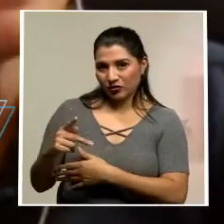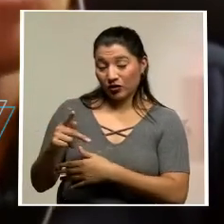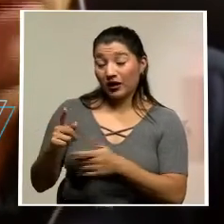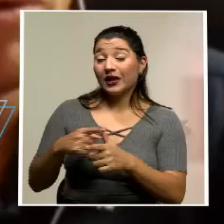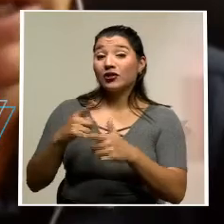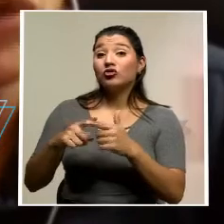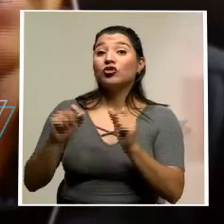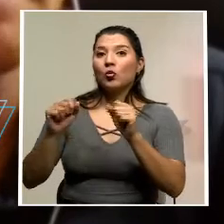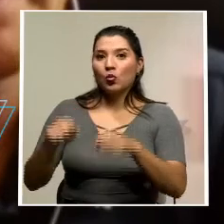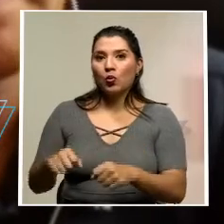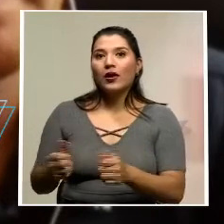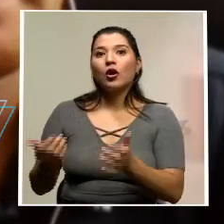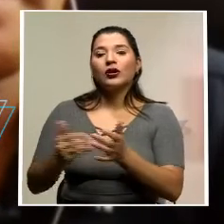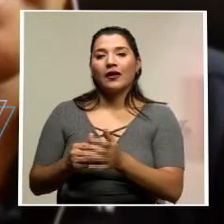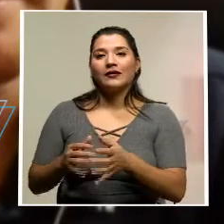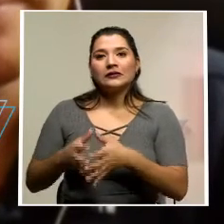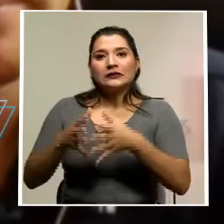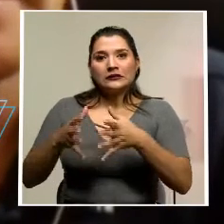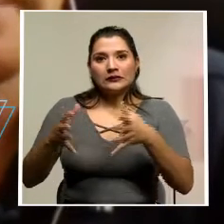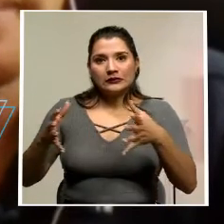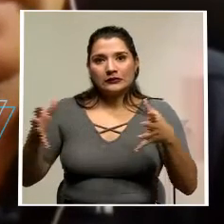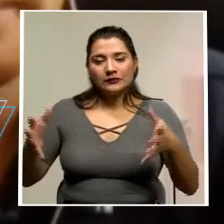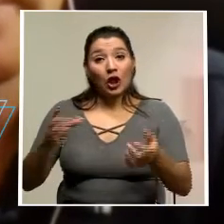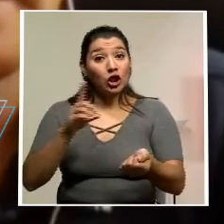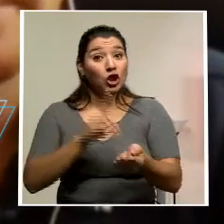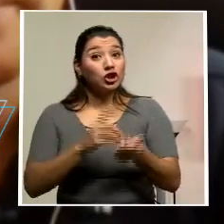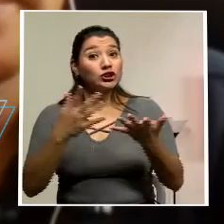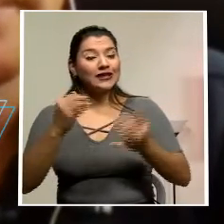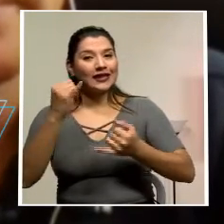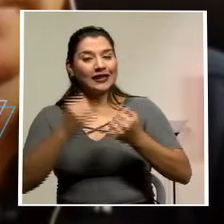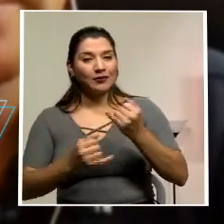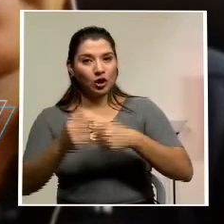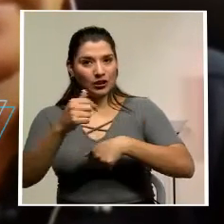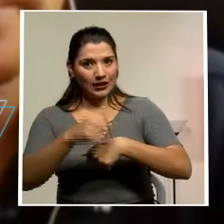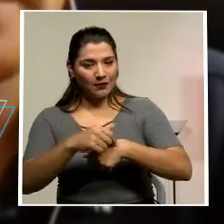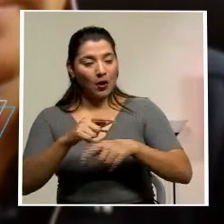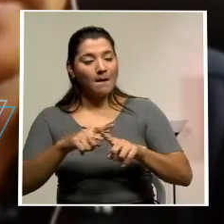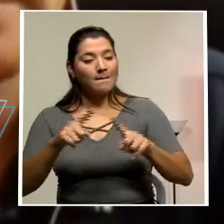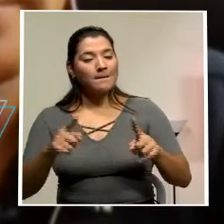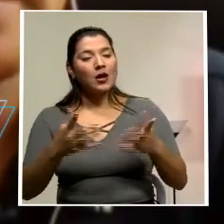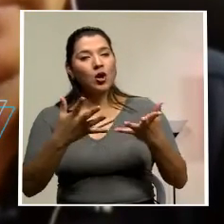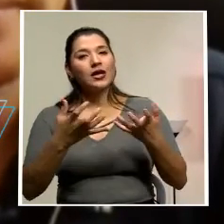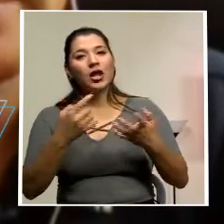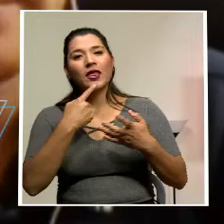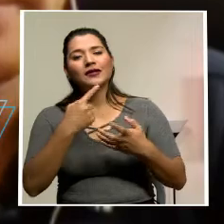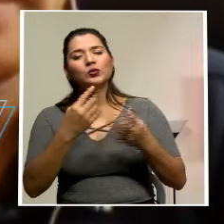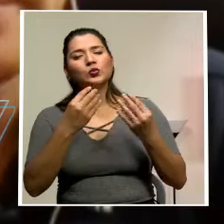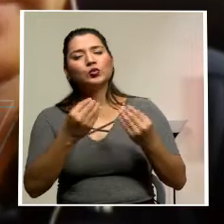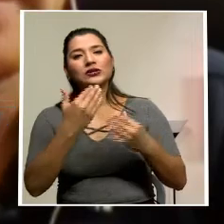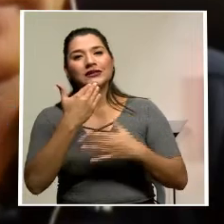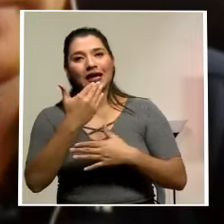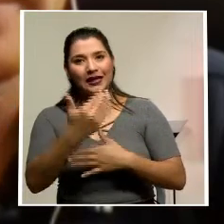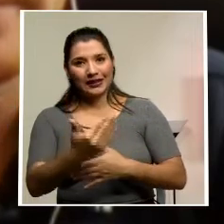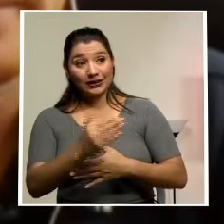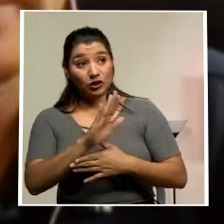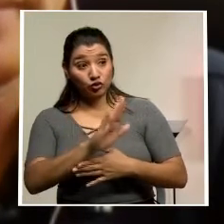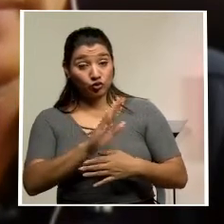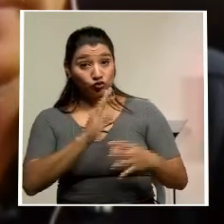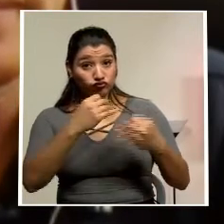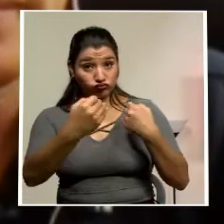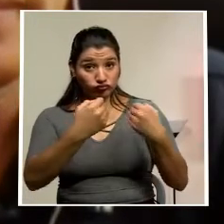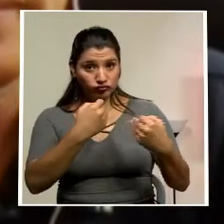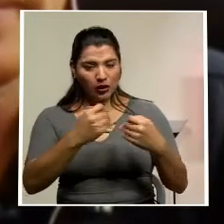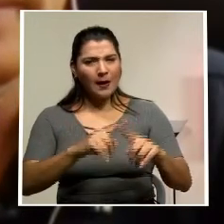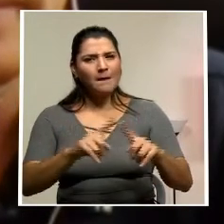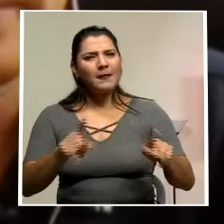reactivar su población. Doctor, se nos acabó el tiempo, pero yo le agradezco muchísimo, no solo la conversación, sino